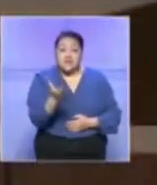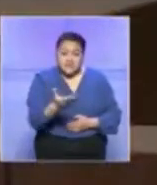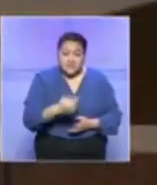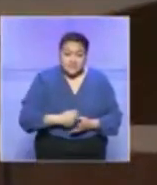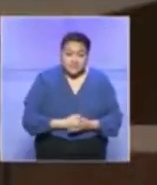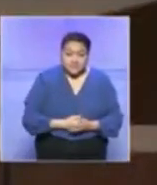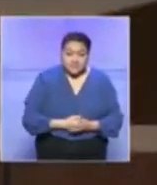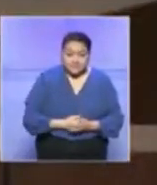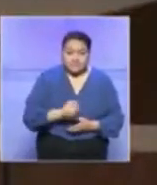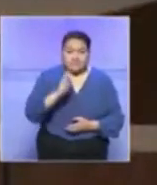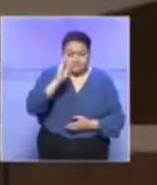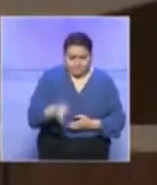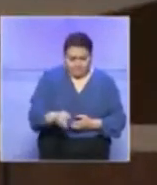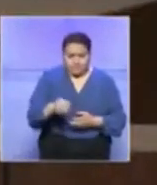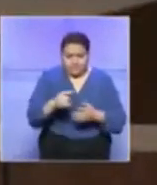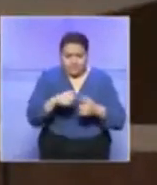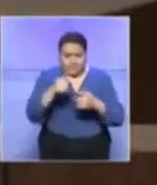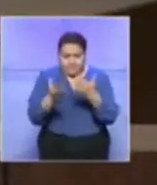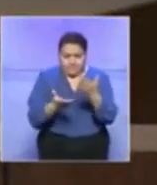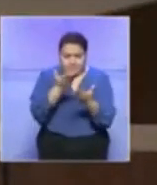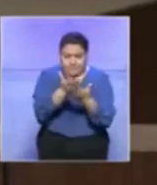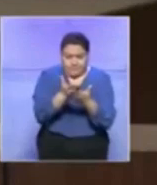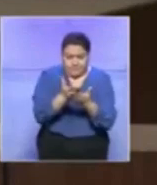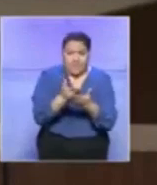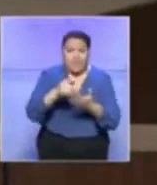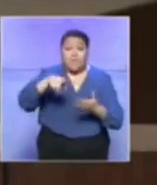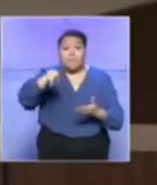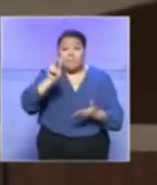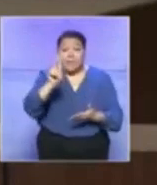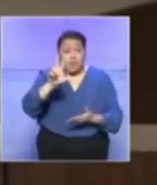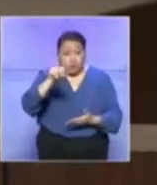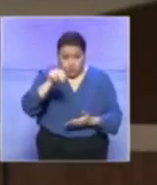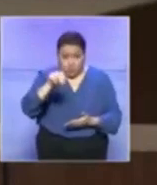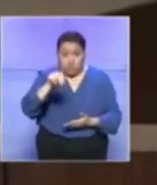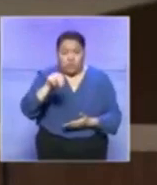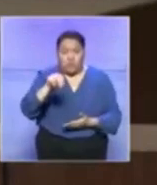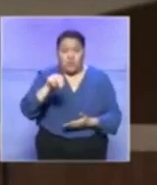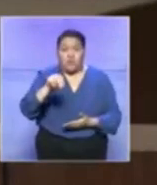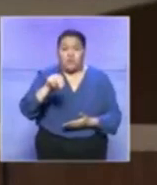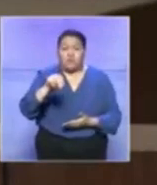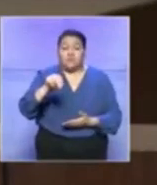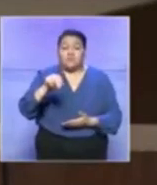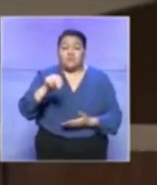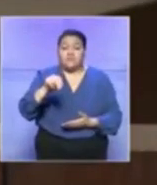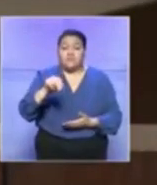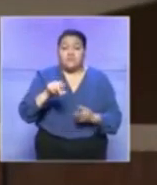consultar en el portal de En un 2x3, directa, calientita,